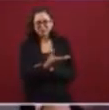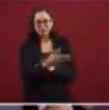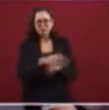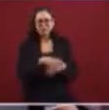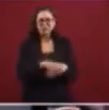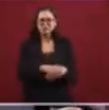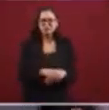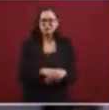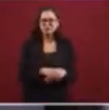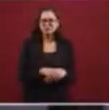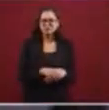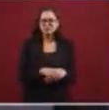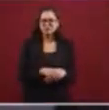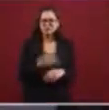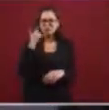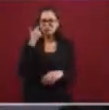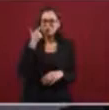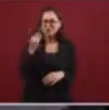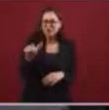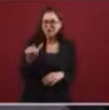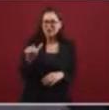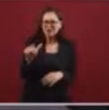va a estar en desacuerdo.